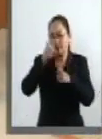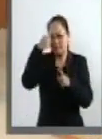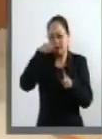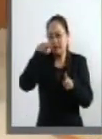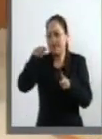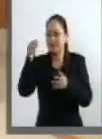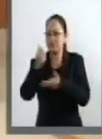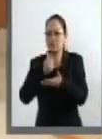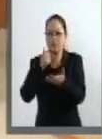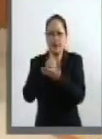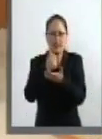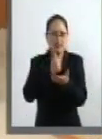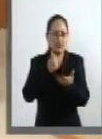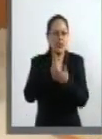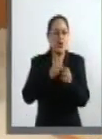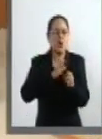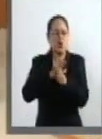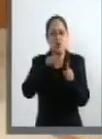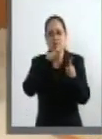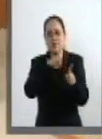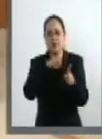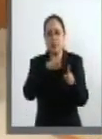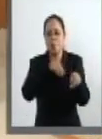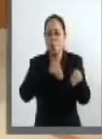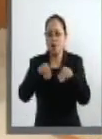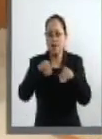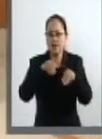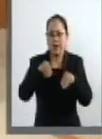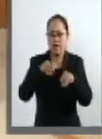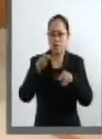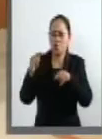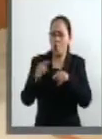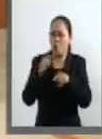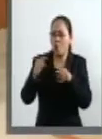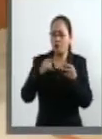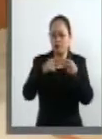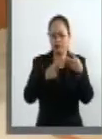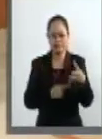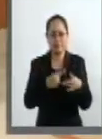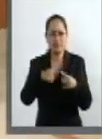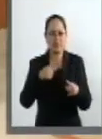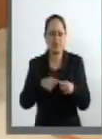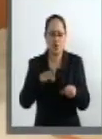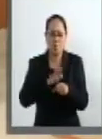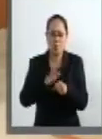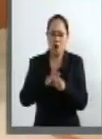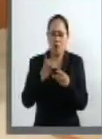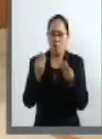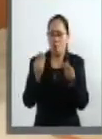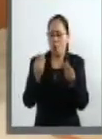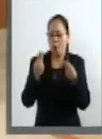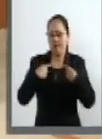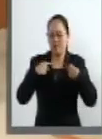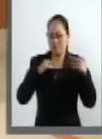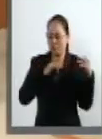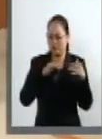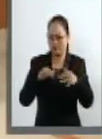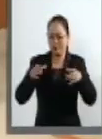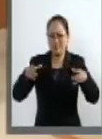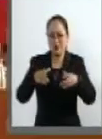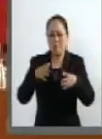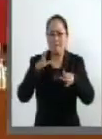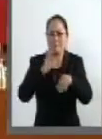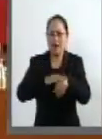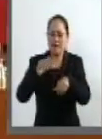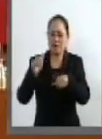grandes ciudades del mundo, que por la explosión demográfica, la concentración de las zonas de trabajo y el incremento del número de